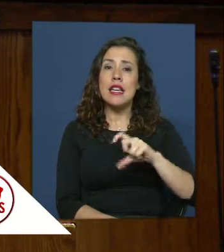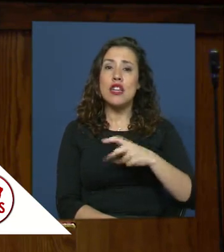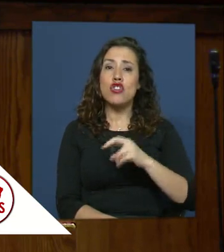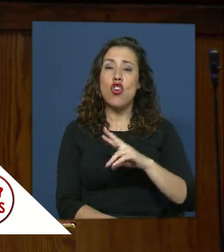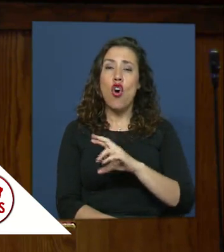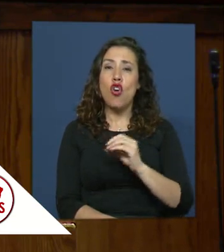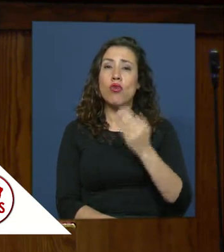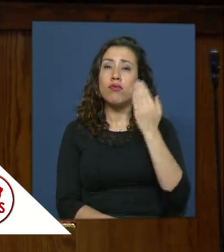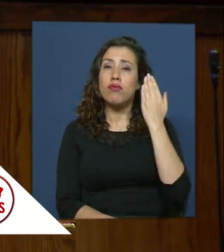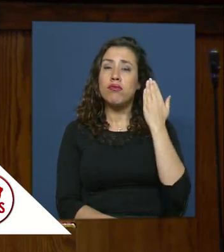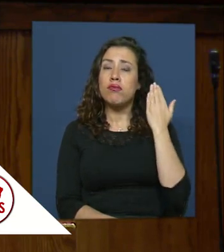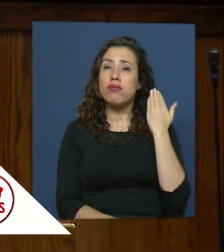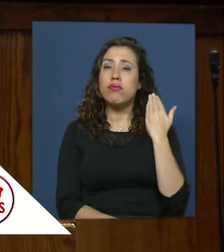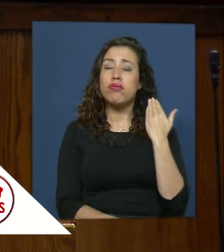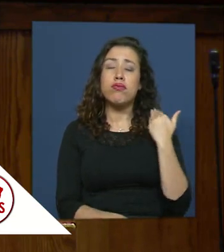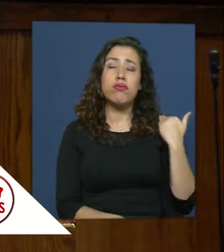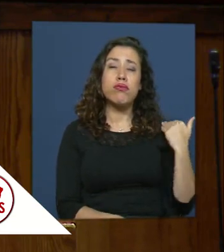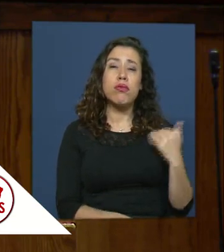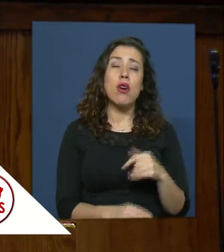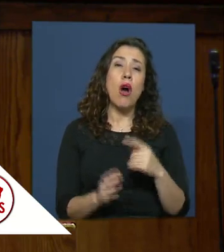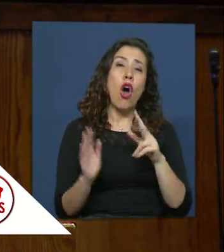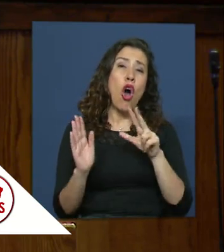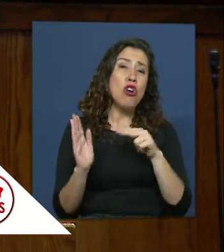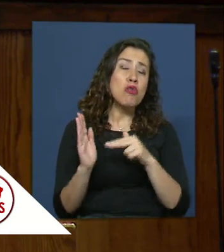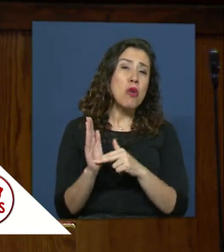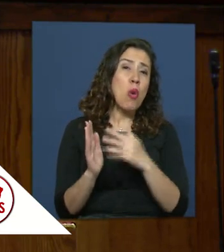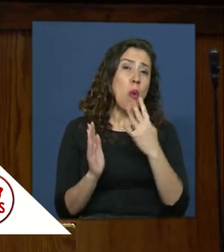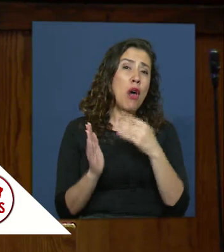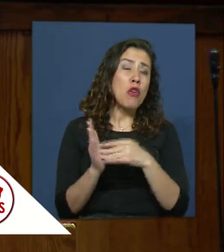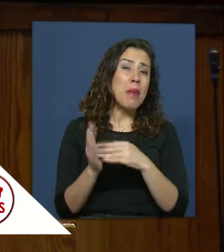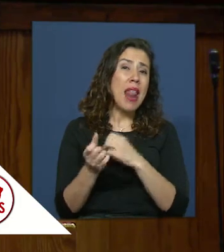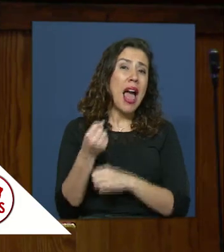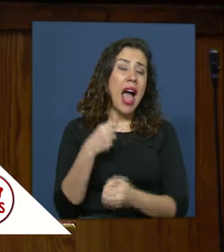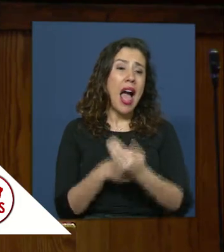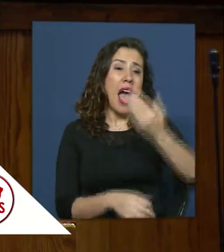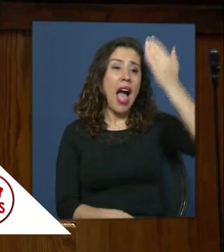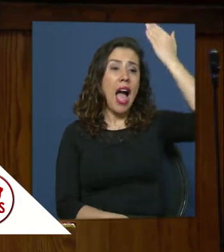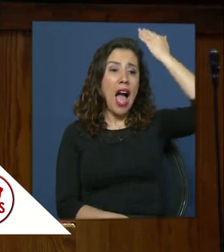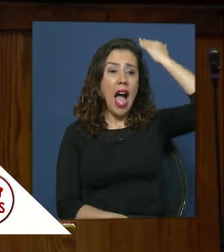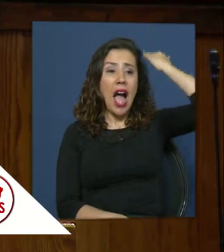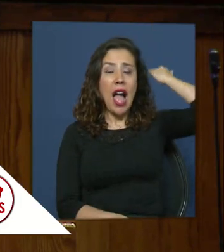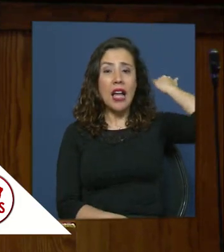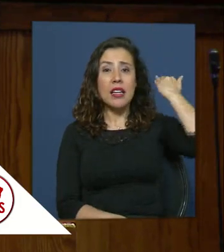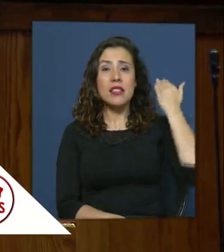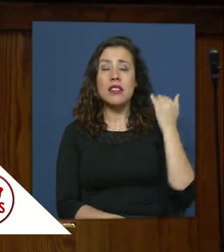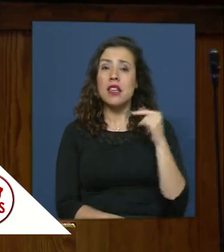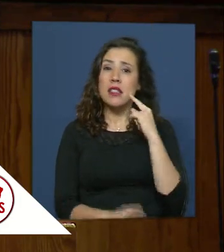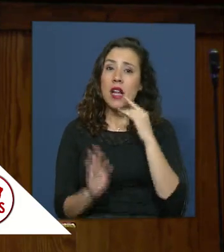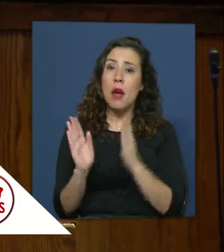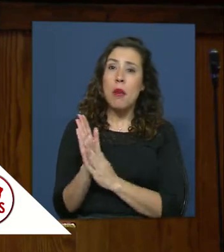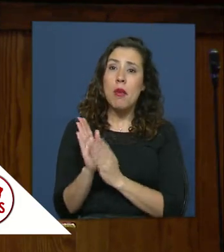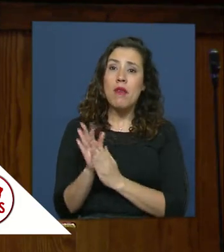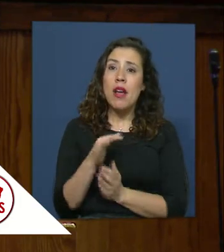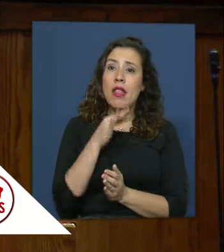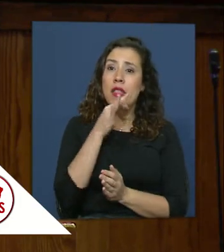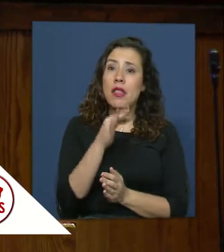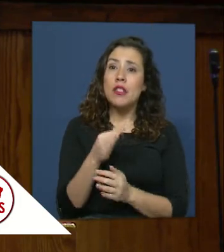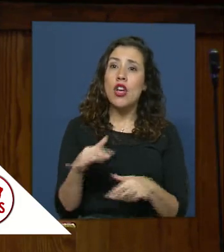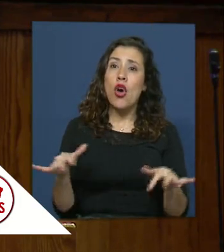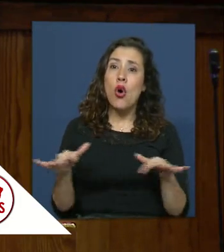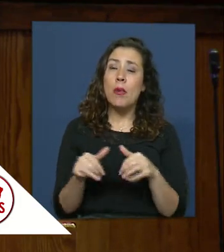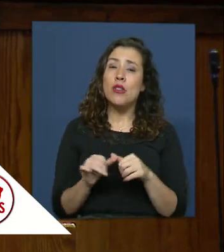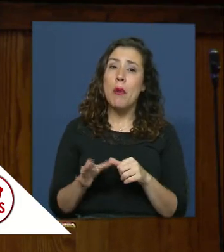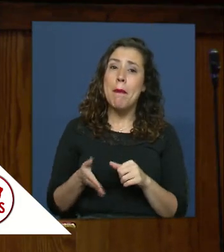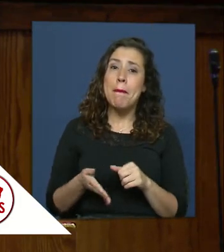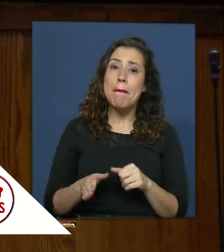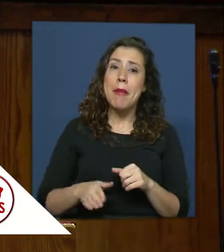zona durante el periodo arcaico, entre los 8.000 y 4.000 años atrás. Este conjunto de evidencias sugiere una ocupación